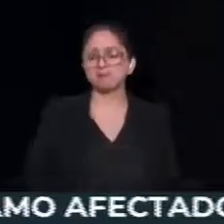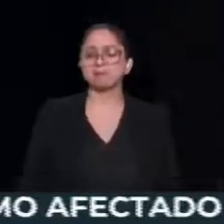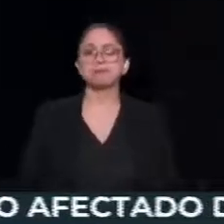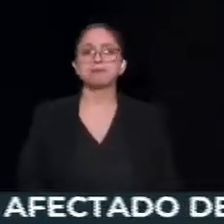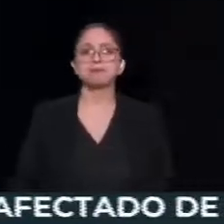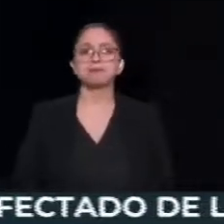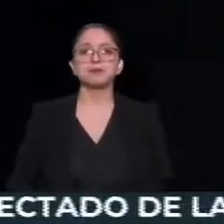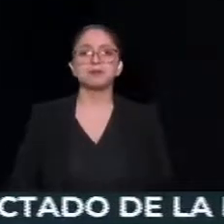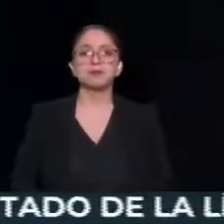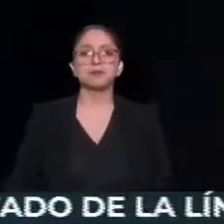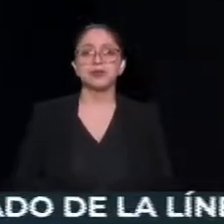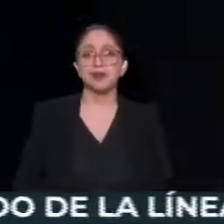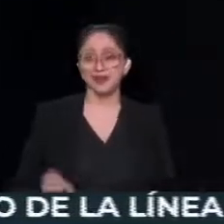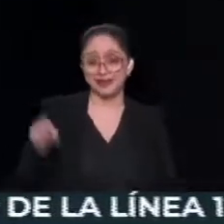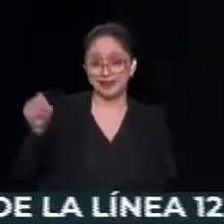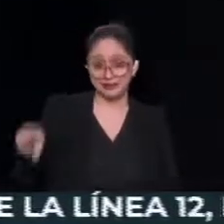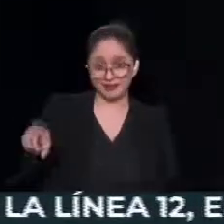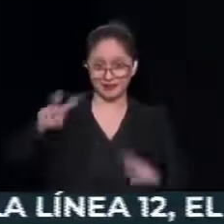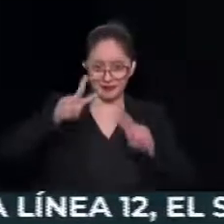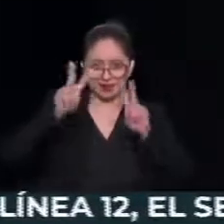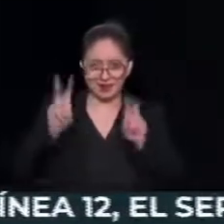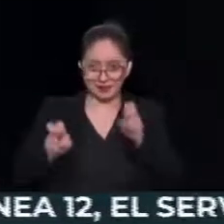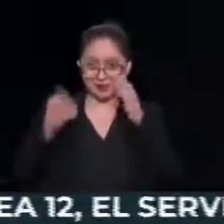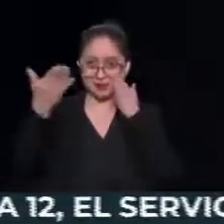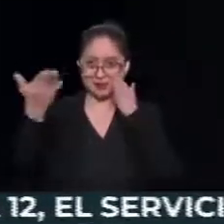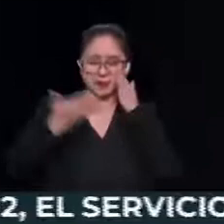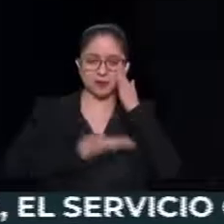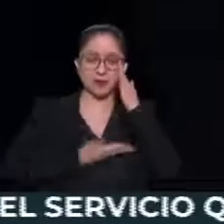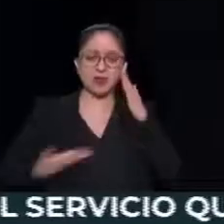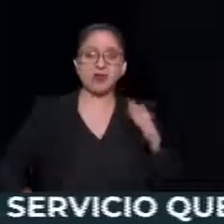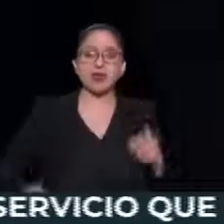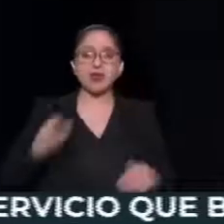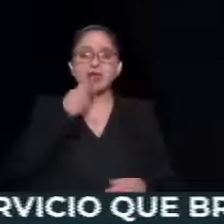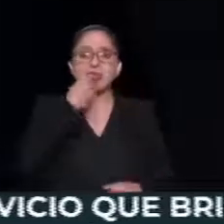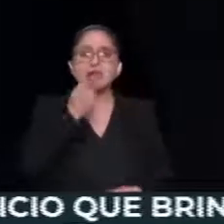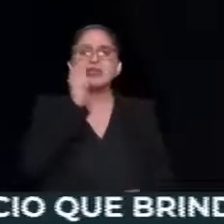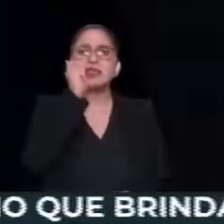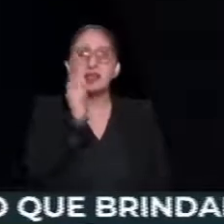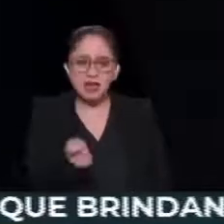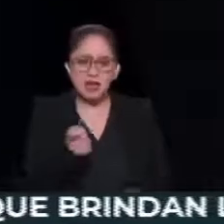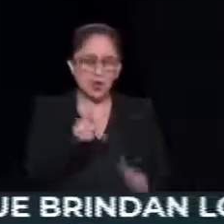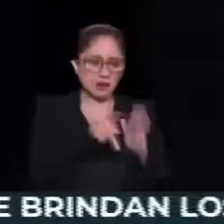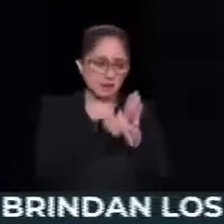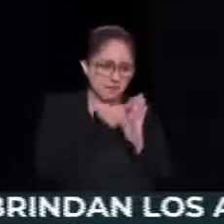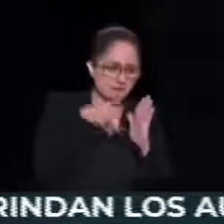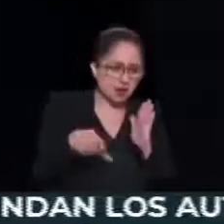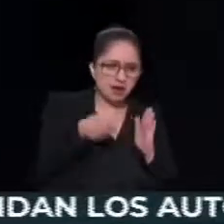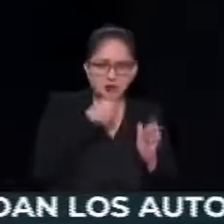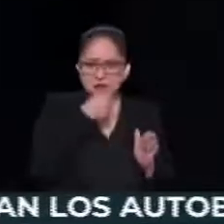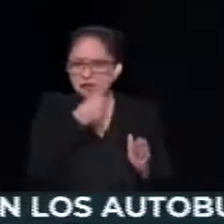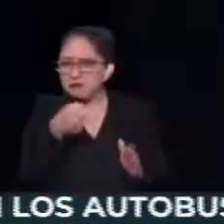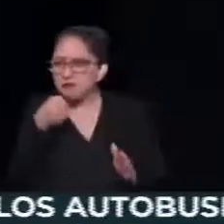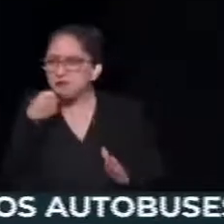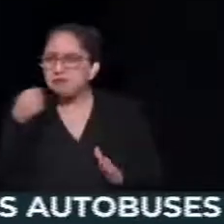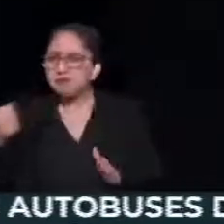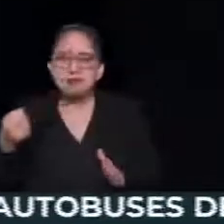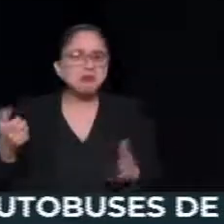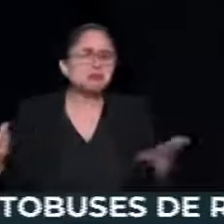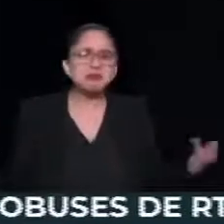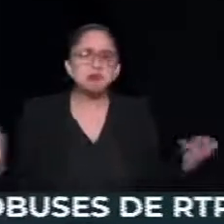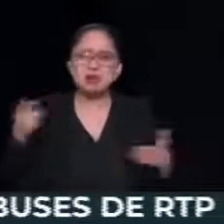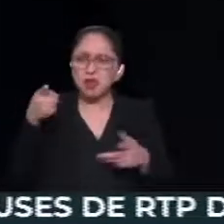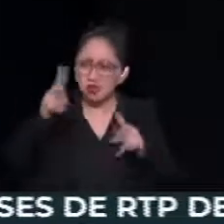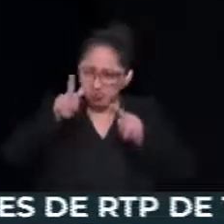hablar de este caso, también el presidente acusó que en la actualidad el periodismo está envilecido, así dijo, bueno, con